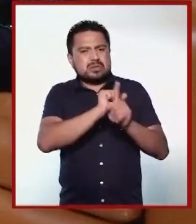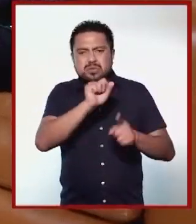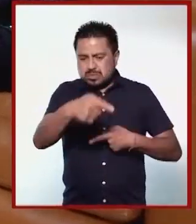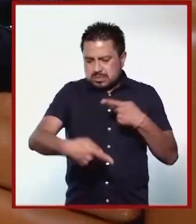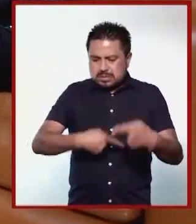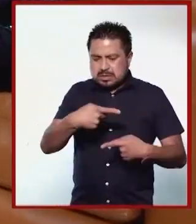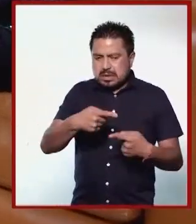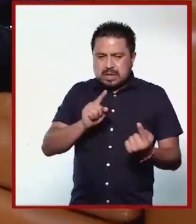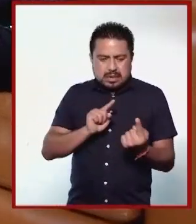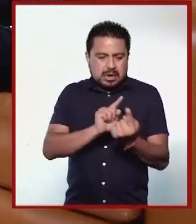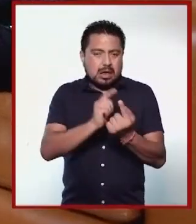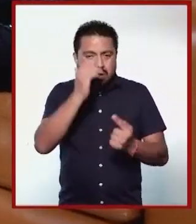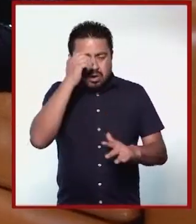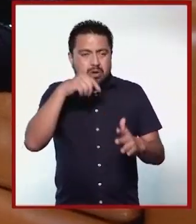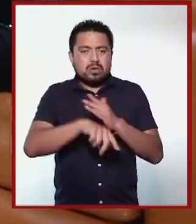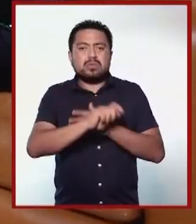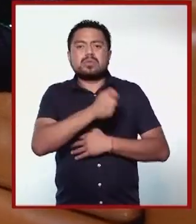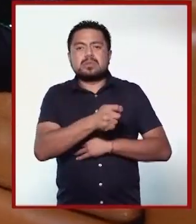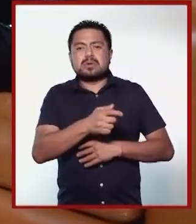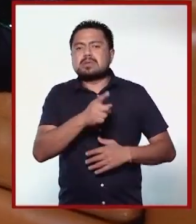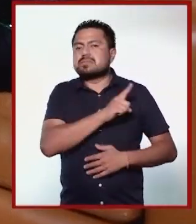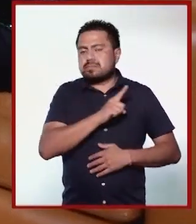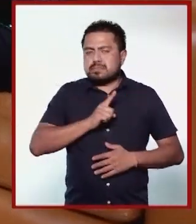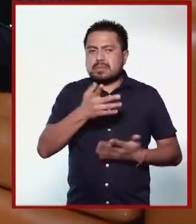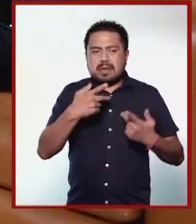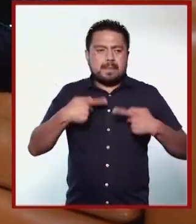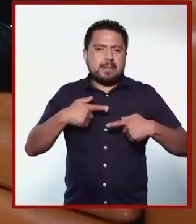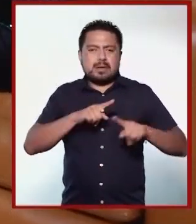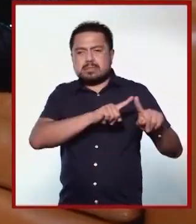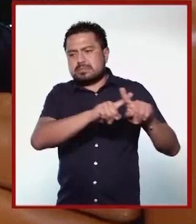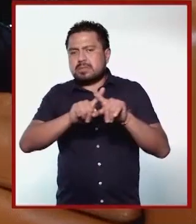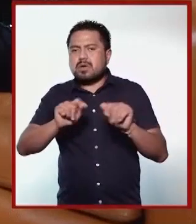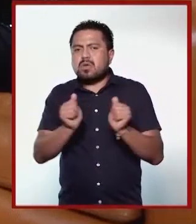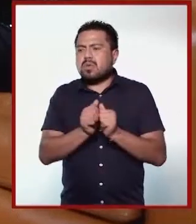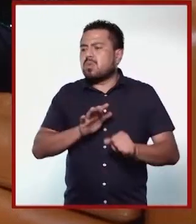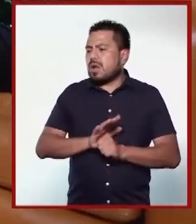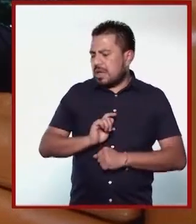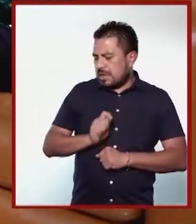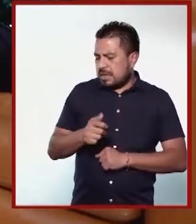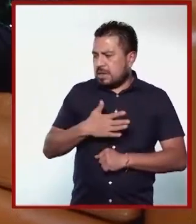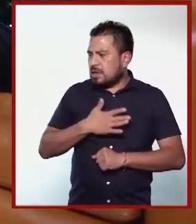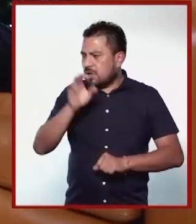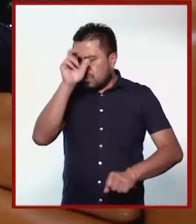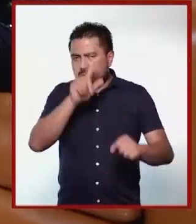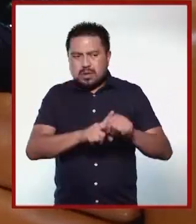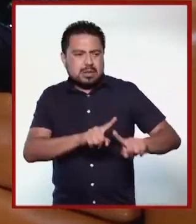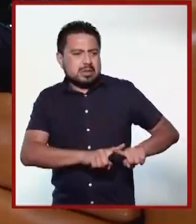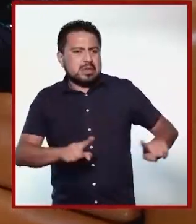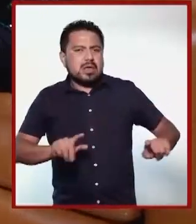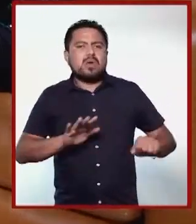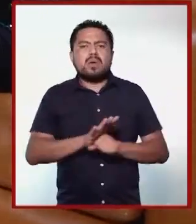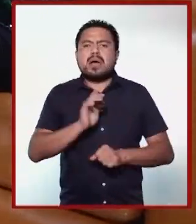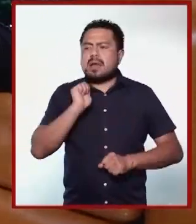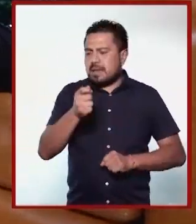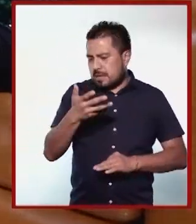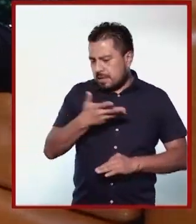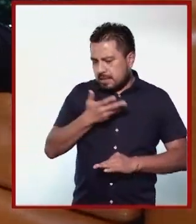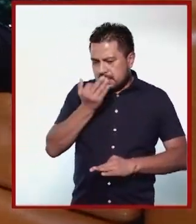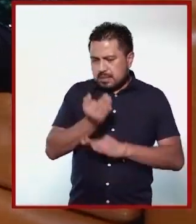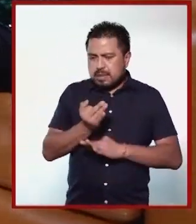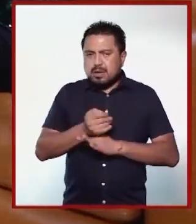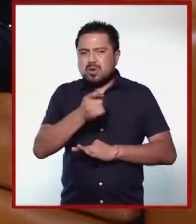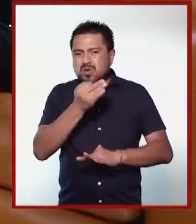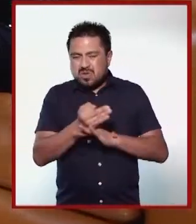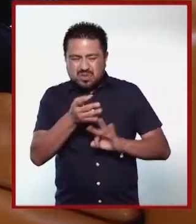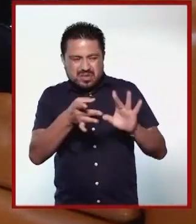pregunta, para acercarnos al conocimiento, hay que ser personas distintas a quienes somos, ¿no? Tener una cultura distinta a la que tenemos. Y aquí tú nos